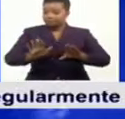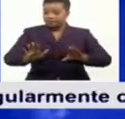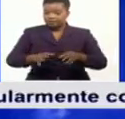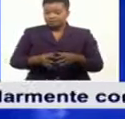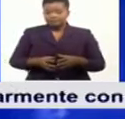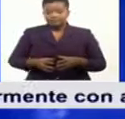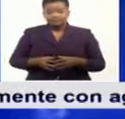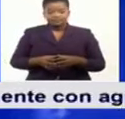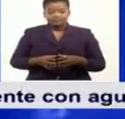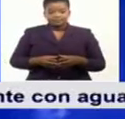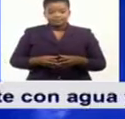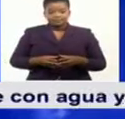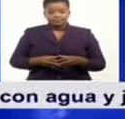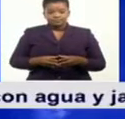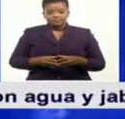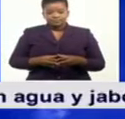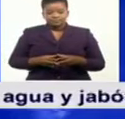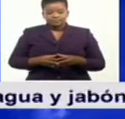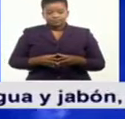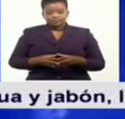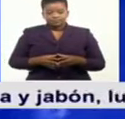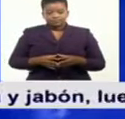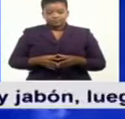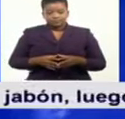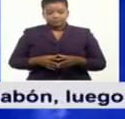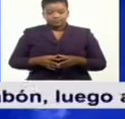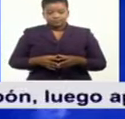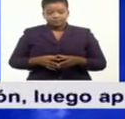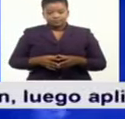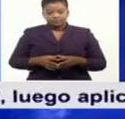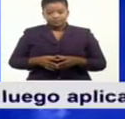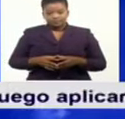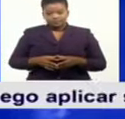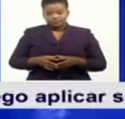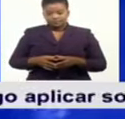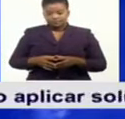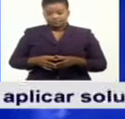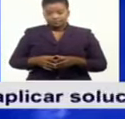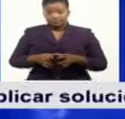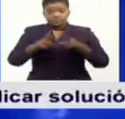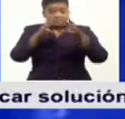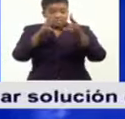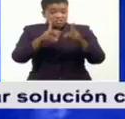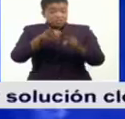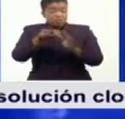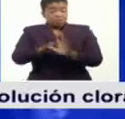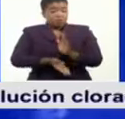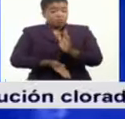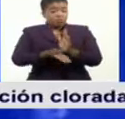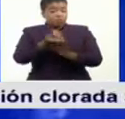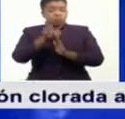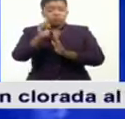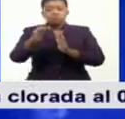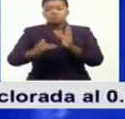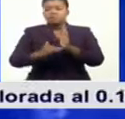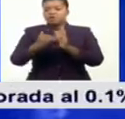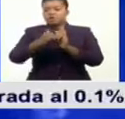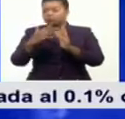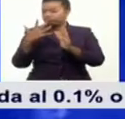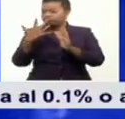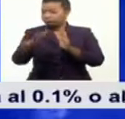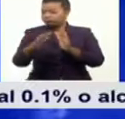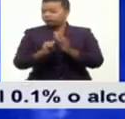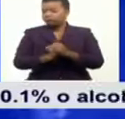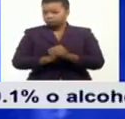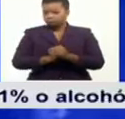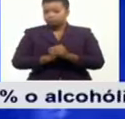los candidatos vacunales que se están aplicando. Que la cifra es superior, es más de 1 millón, lo que pasa es que aquí